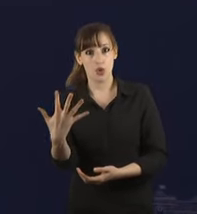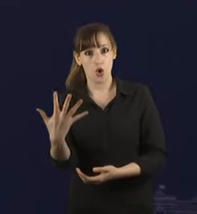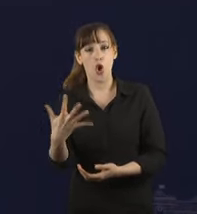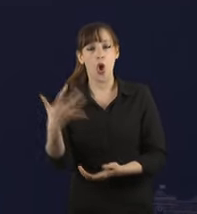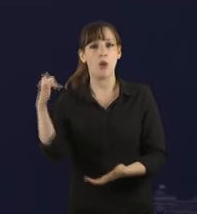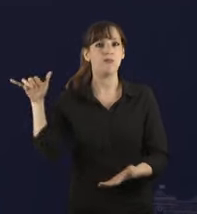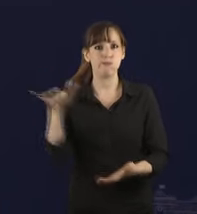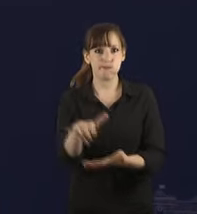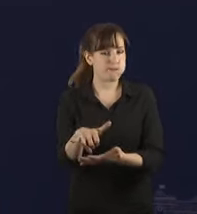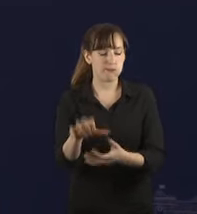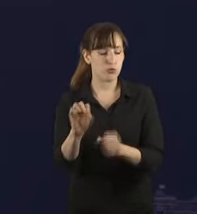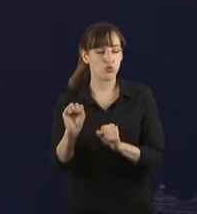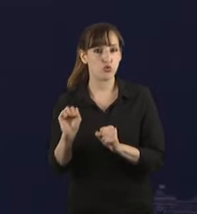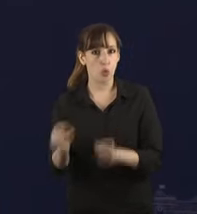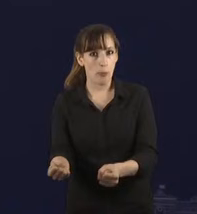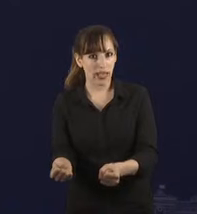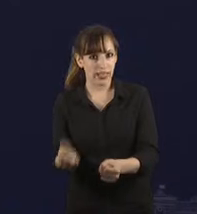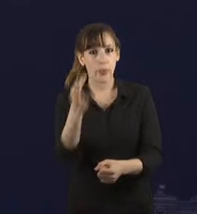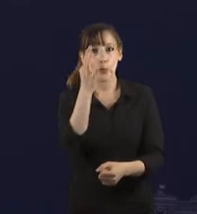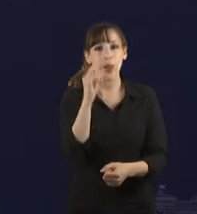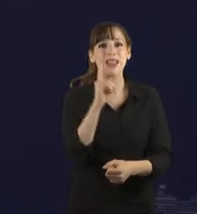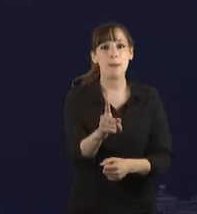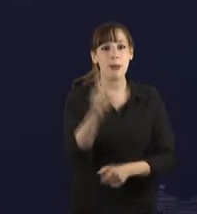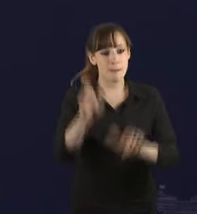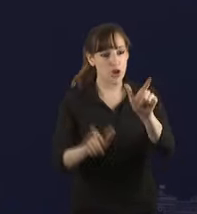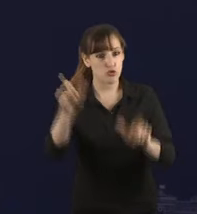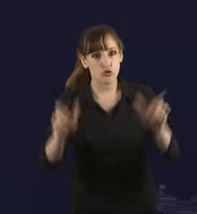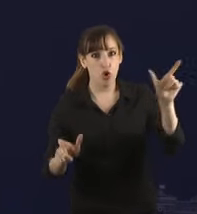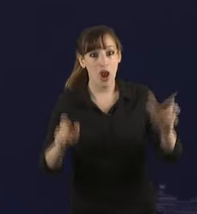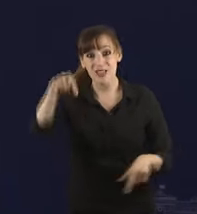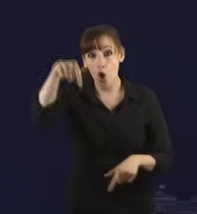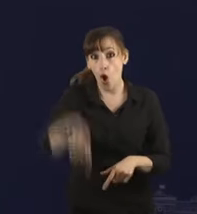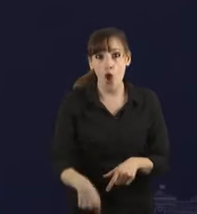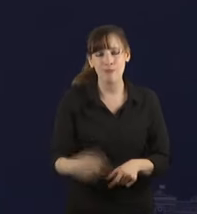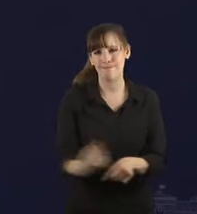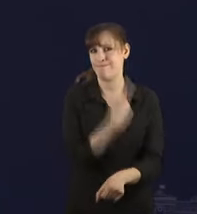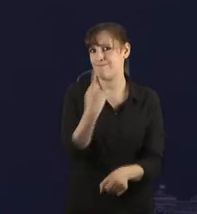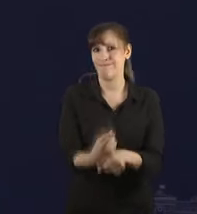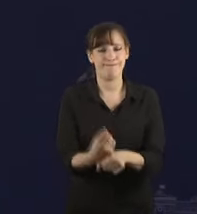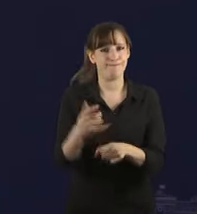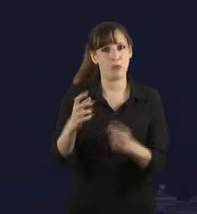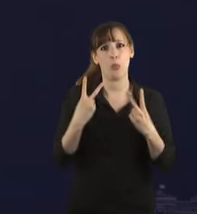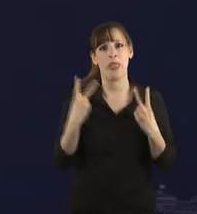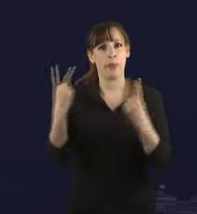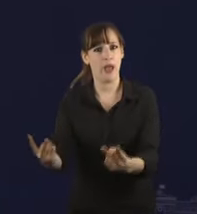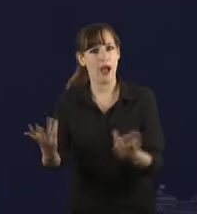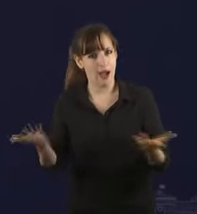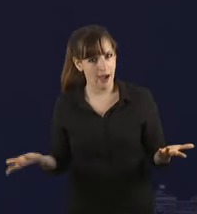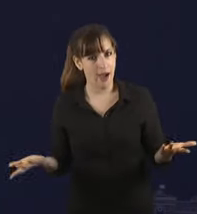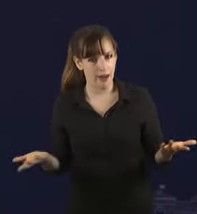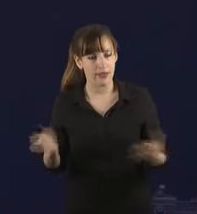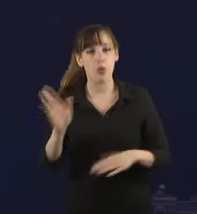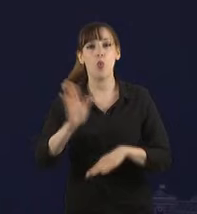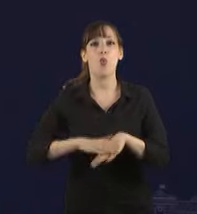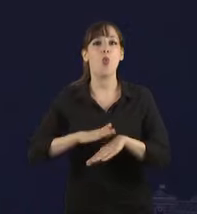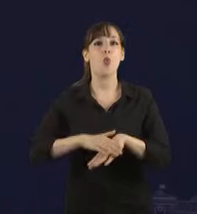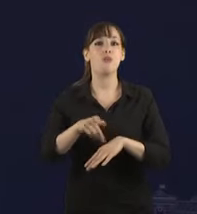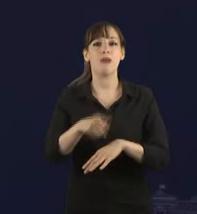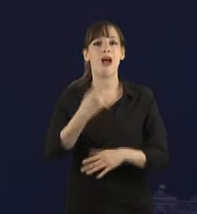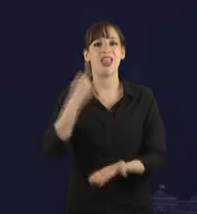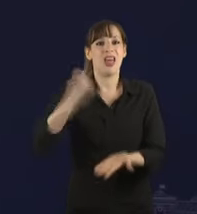afectados 200000 pasajeros que van a tener un pésimo día el día de hoy culpa de esta